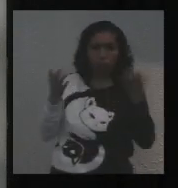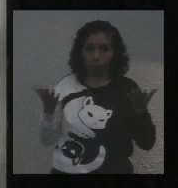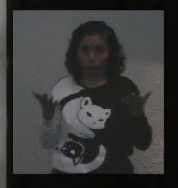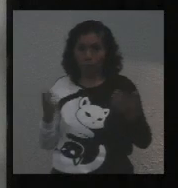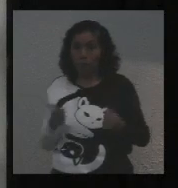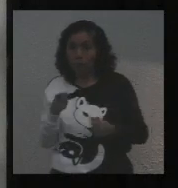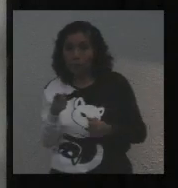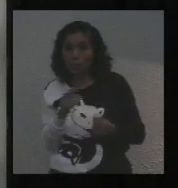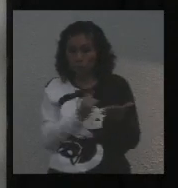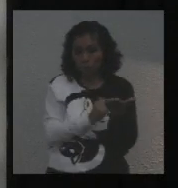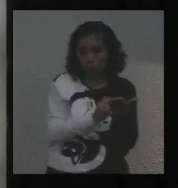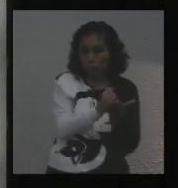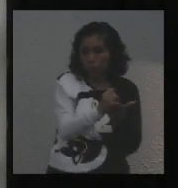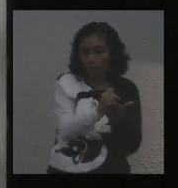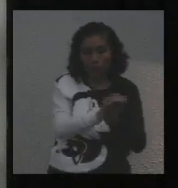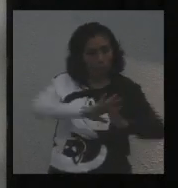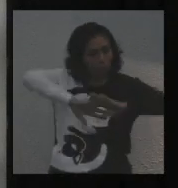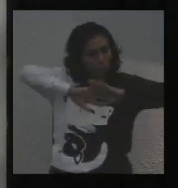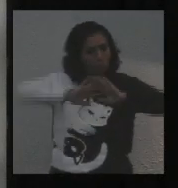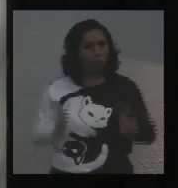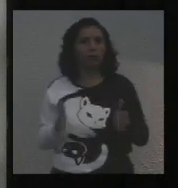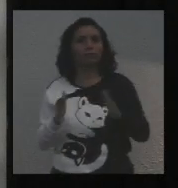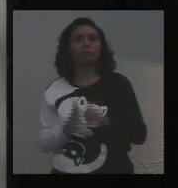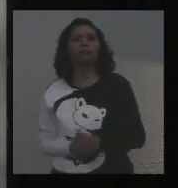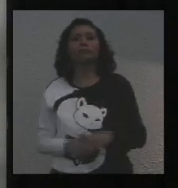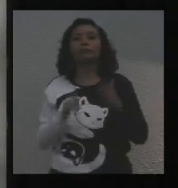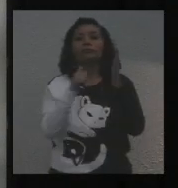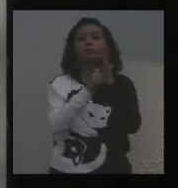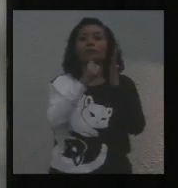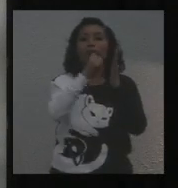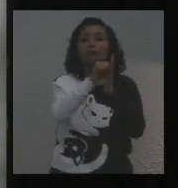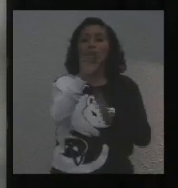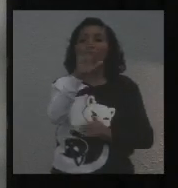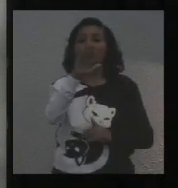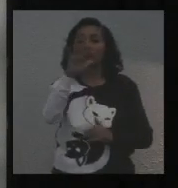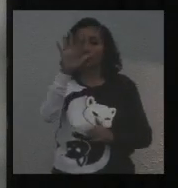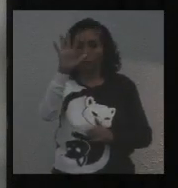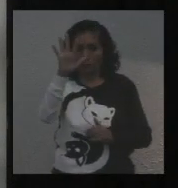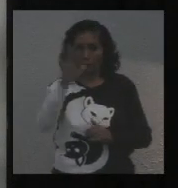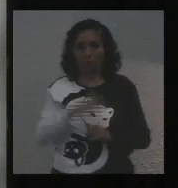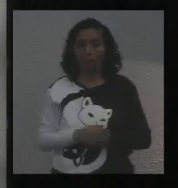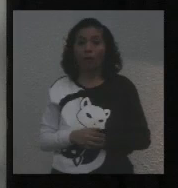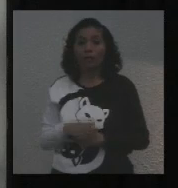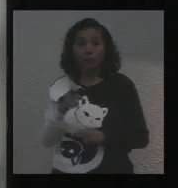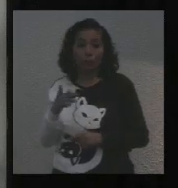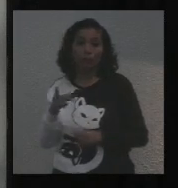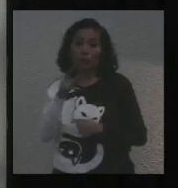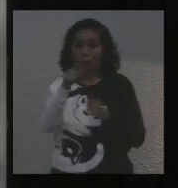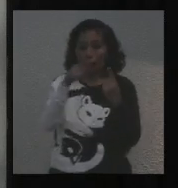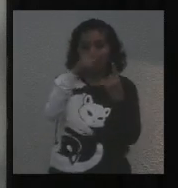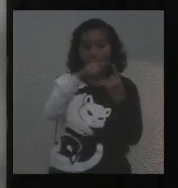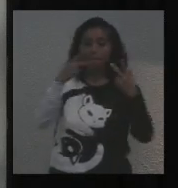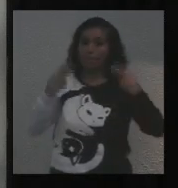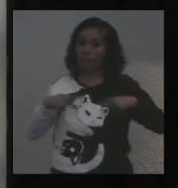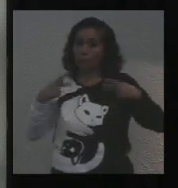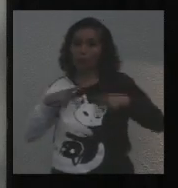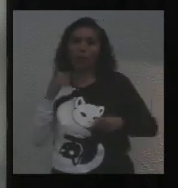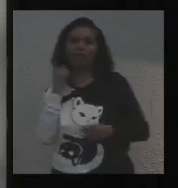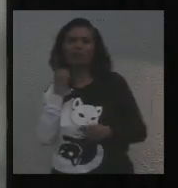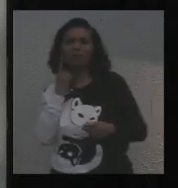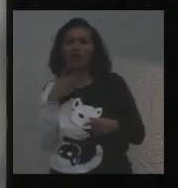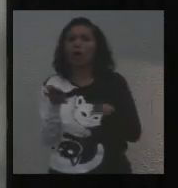será definitiva e inatacable. Artículo 55. Para ser diputado a la legislatura se requiere,